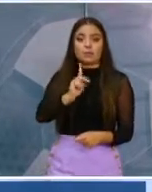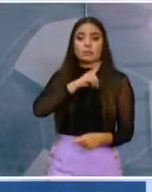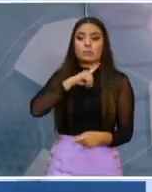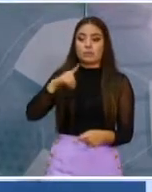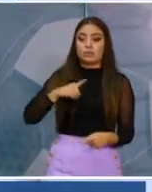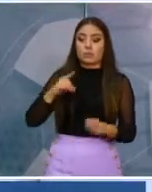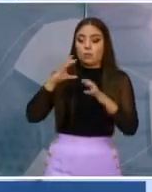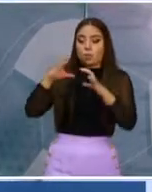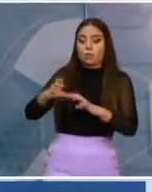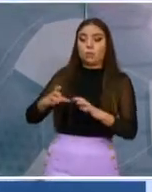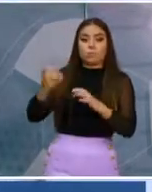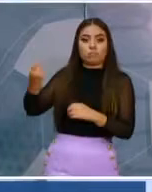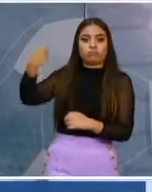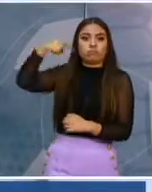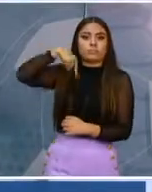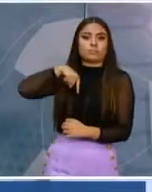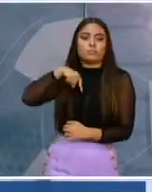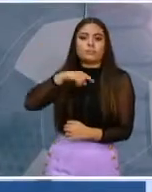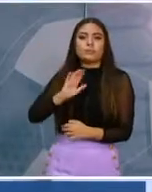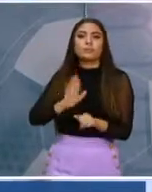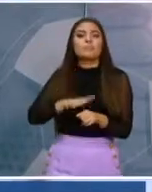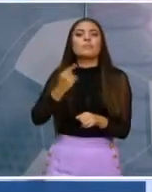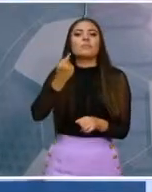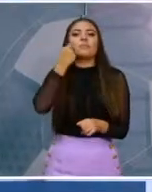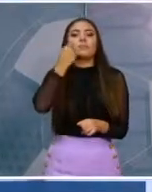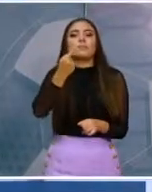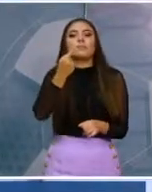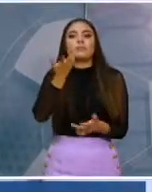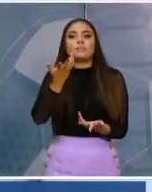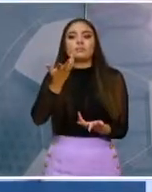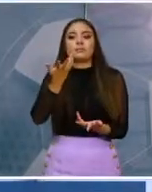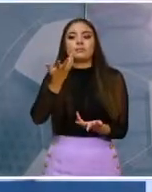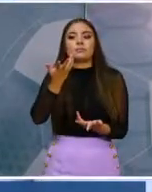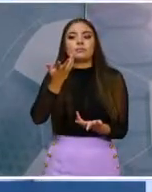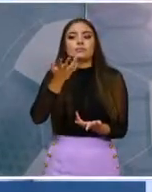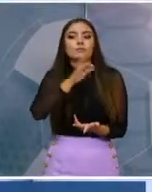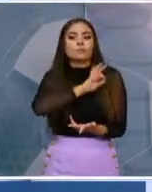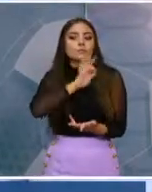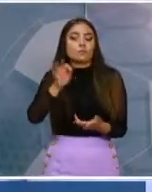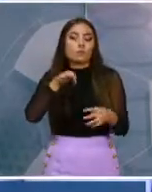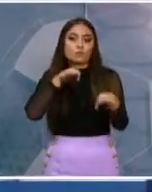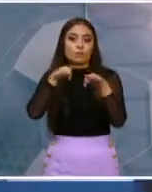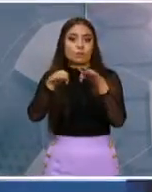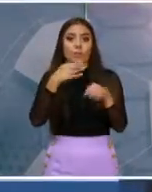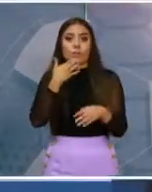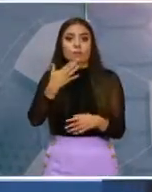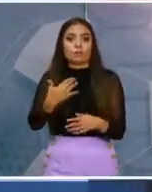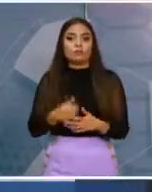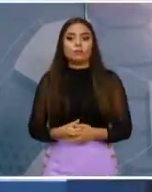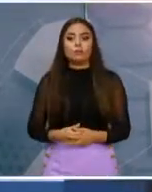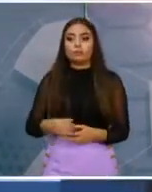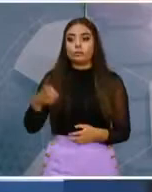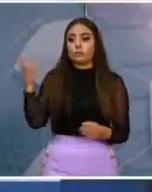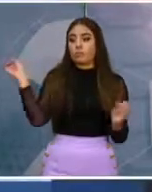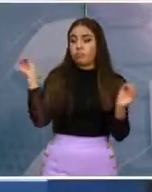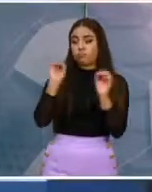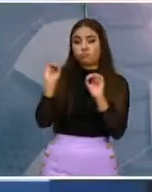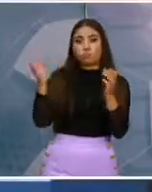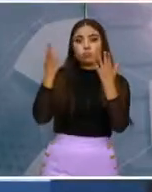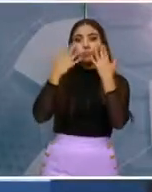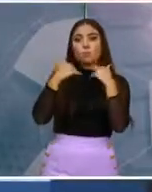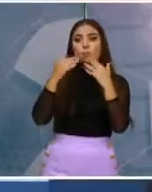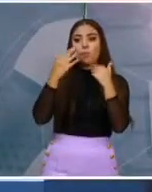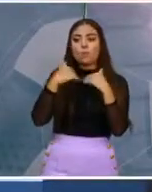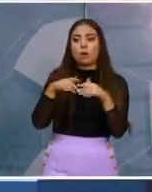y pues condiciones propias para poder trabajar. Y mientras estas no se nos den, pues nos negamos a seguir yendo